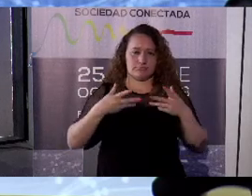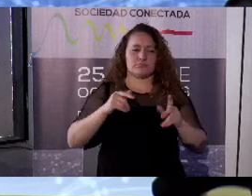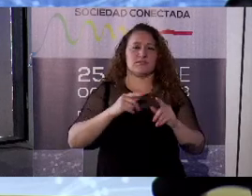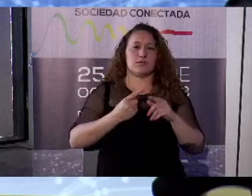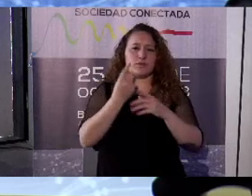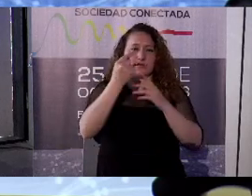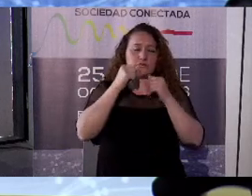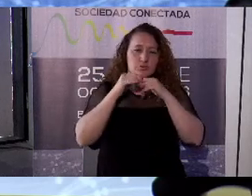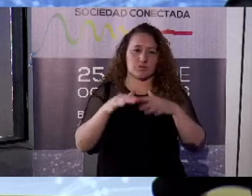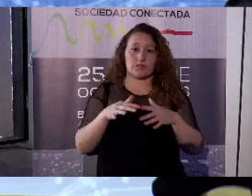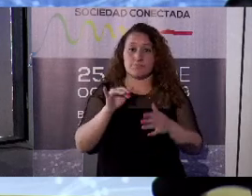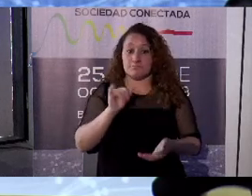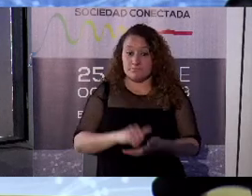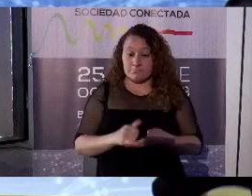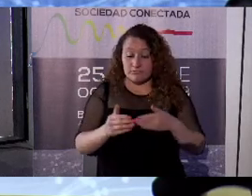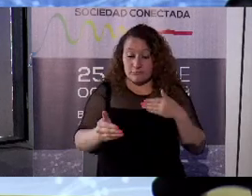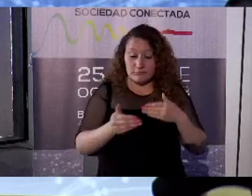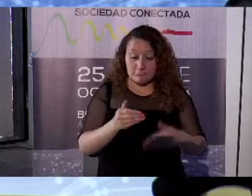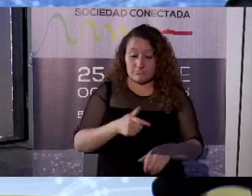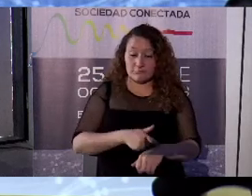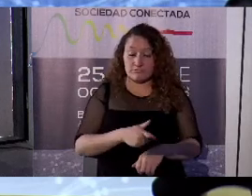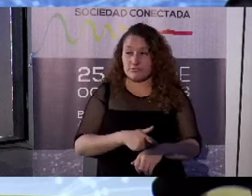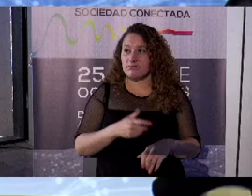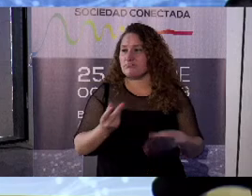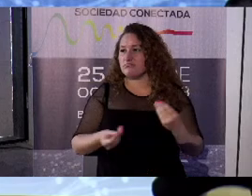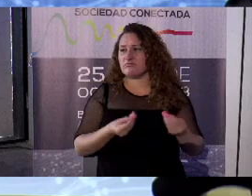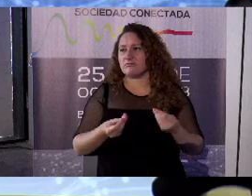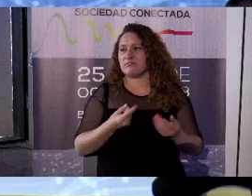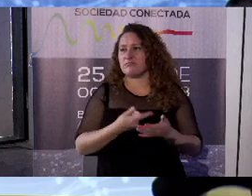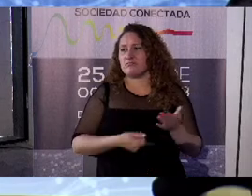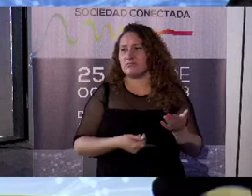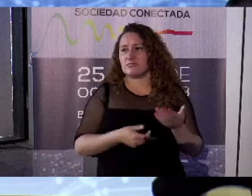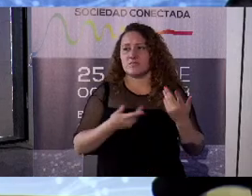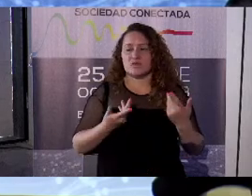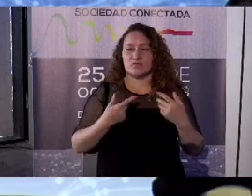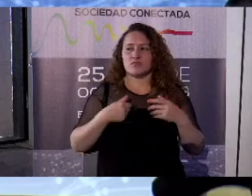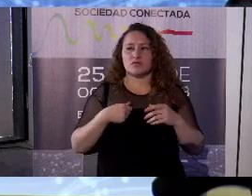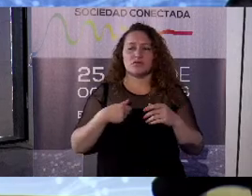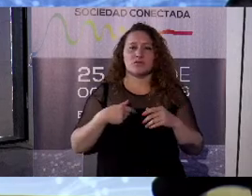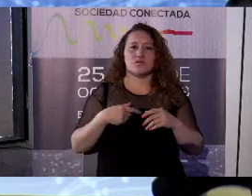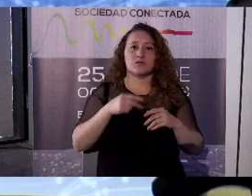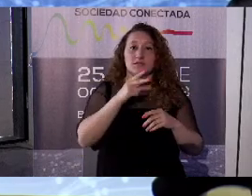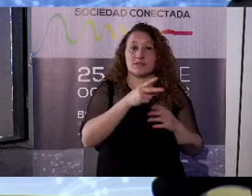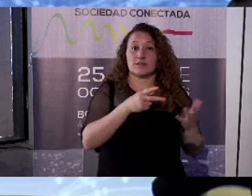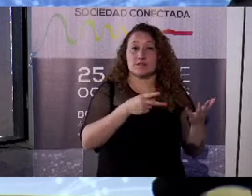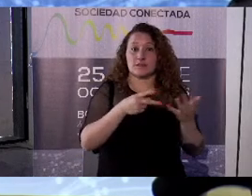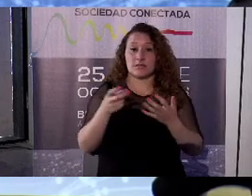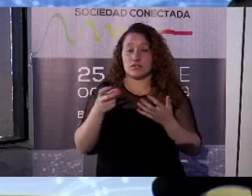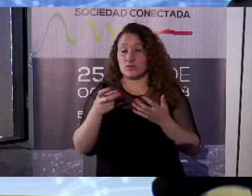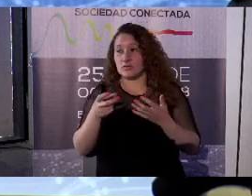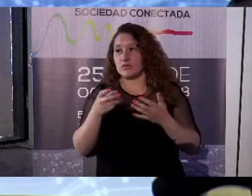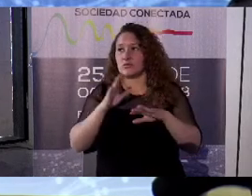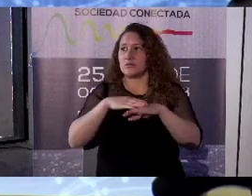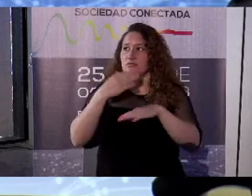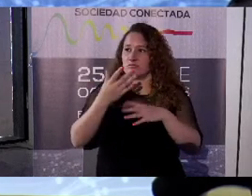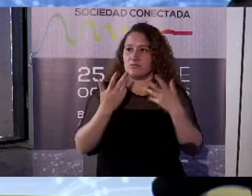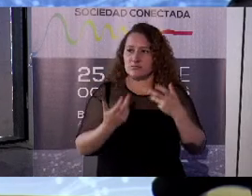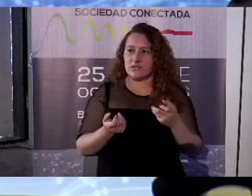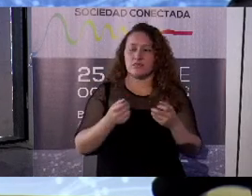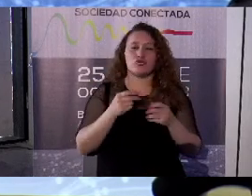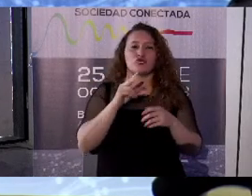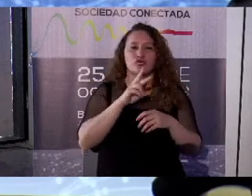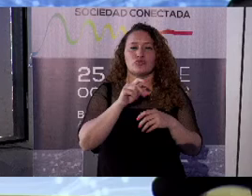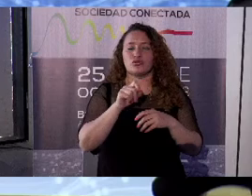política pública y en el corto plazo digamos lo que estamos haciendo es inspeccionar el valor de la banda de 700 luego queremos inspeccionar la banda